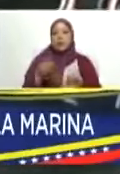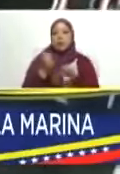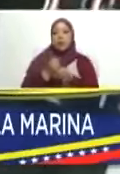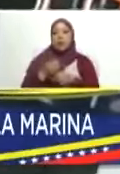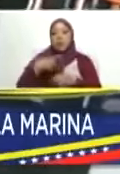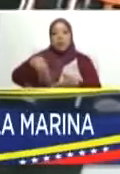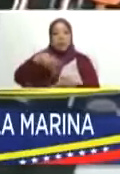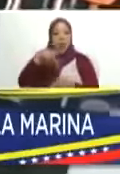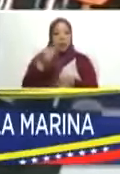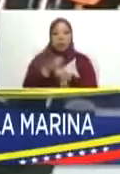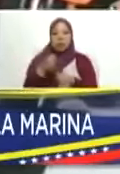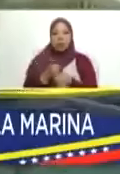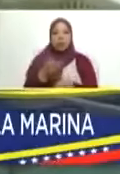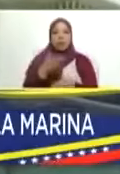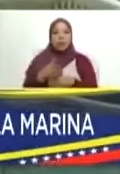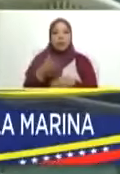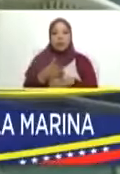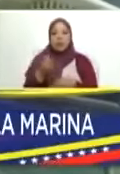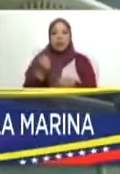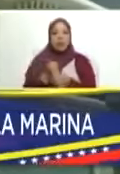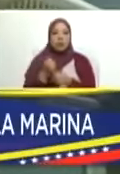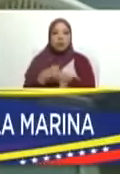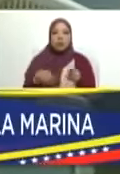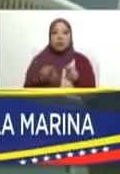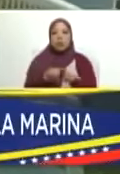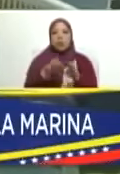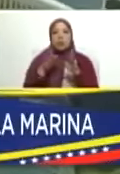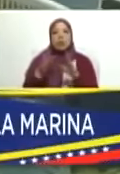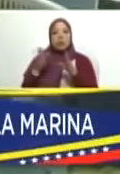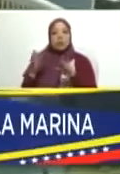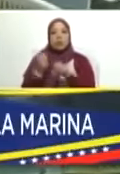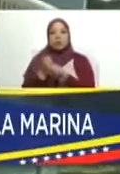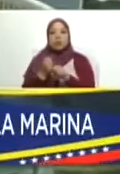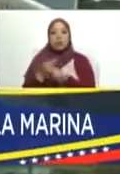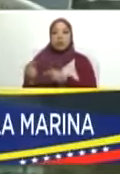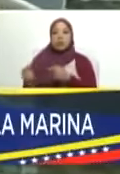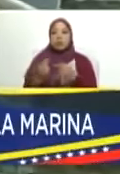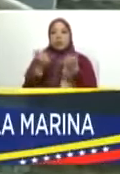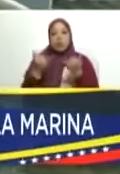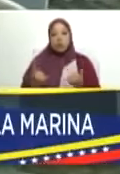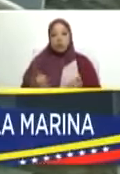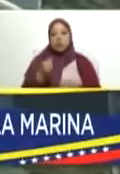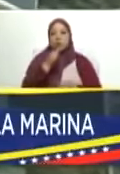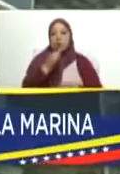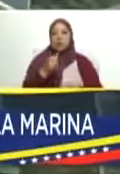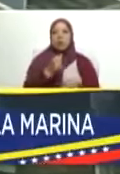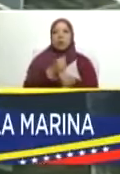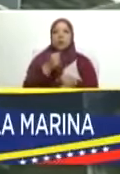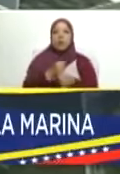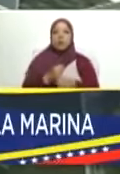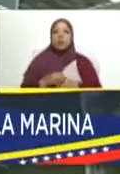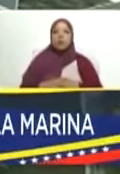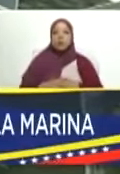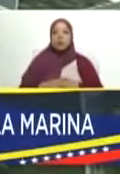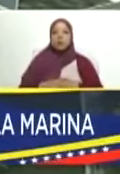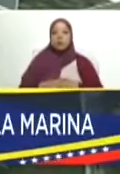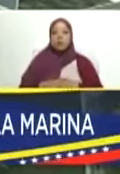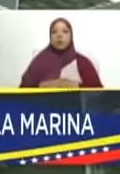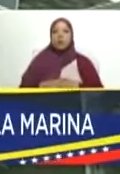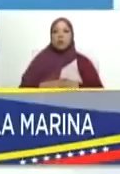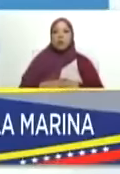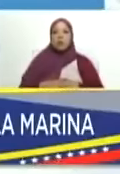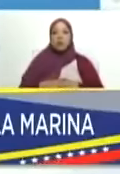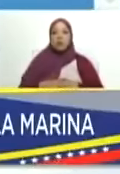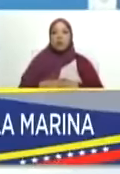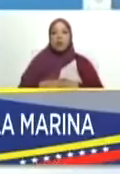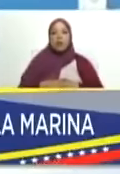damas que les gusta ejercitarse, ¿no? Correcto. Una acuática donde están los niños allá disfrutando. Mira ese restaurante refrescando. Este es el vuelo 777